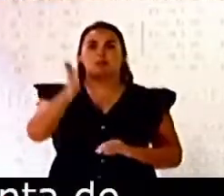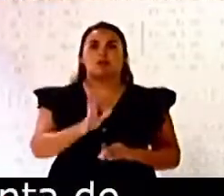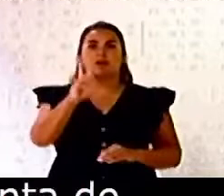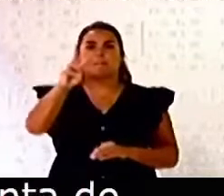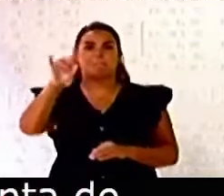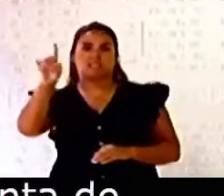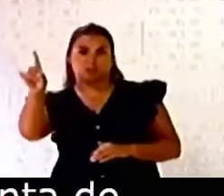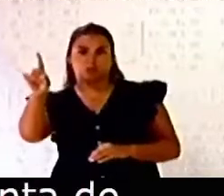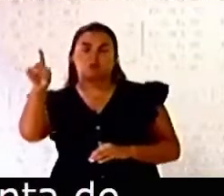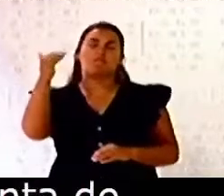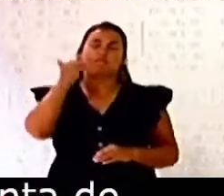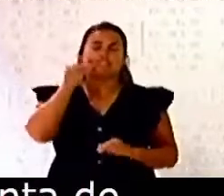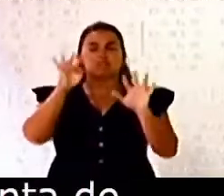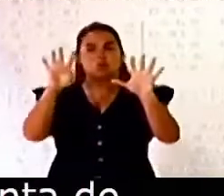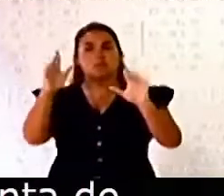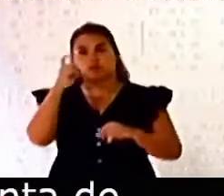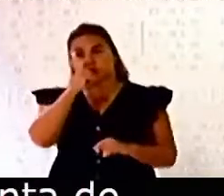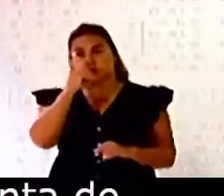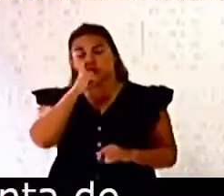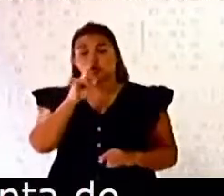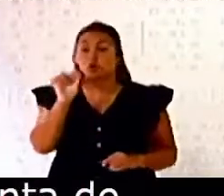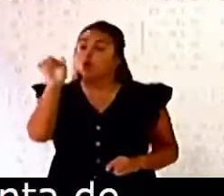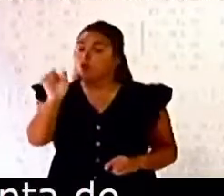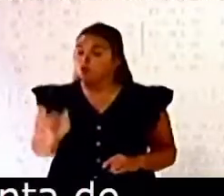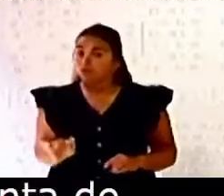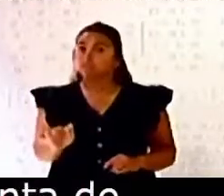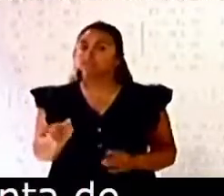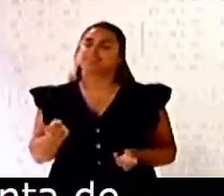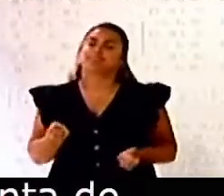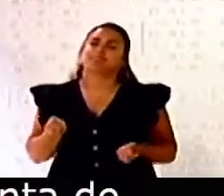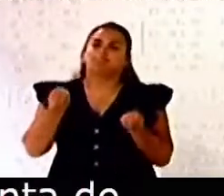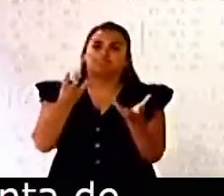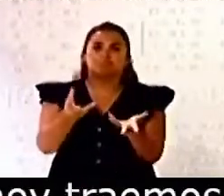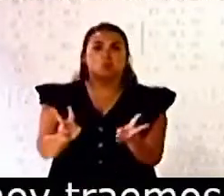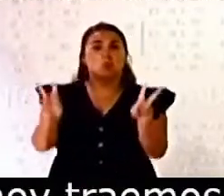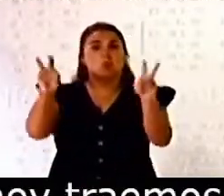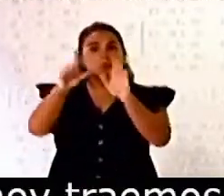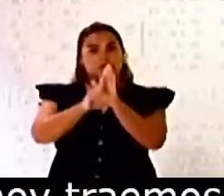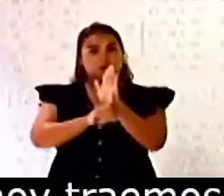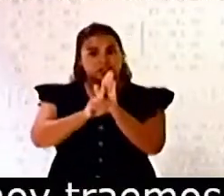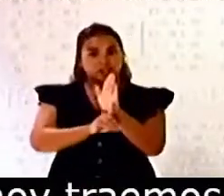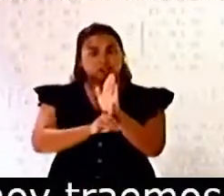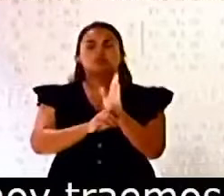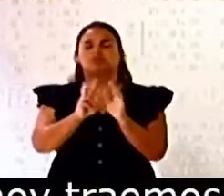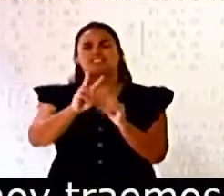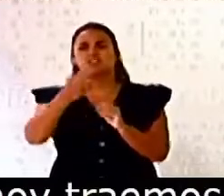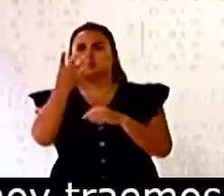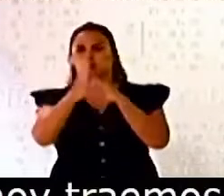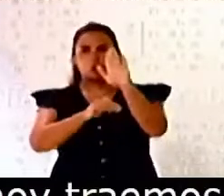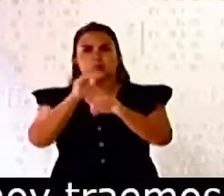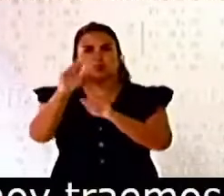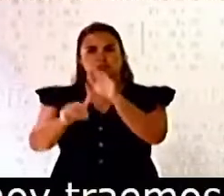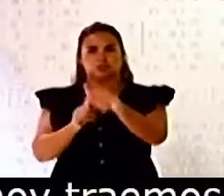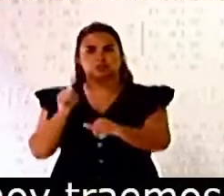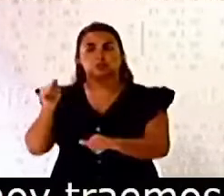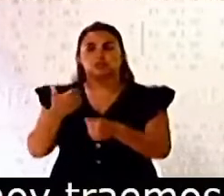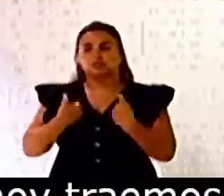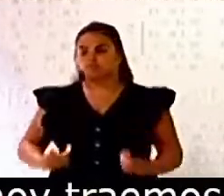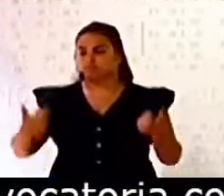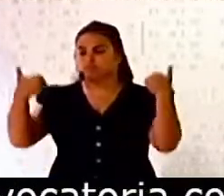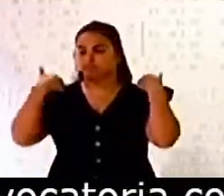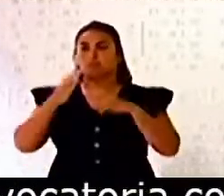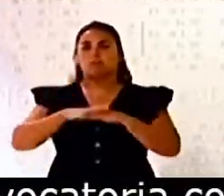5/21 de 9 de junio, hoy traemos un nuevo decreto ley con una segunda convocatoria con cargo a